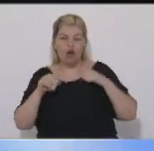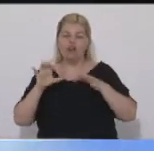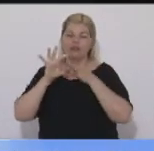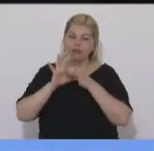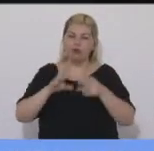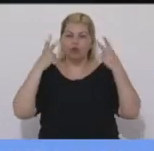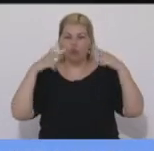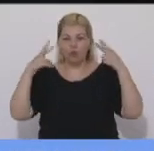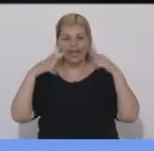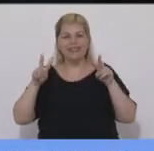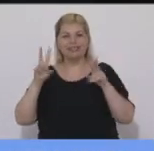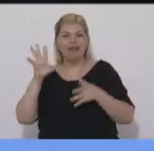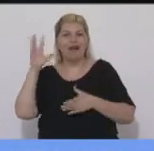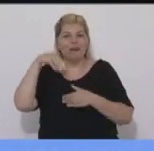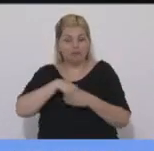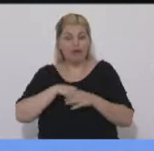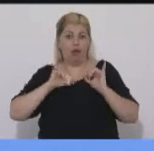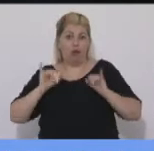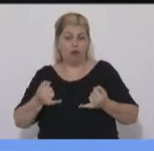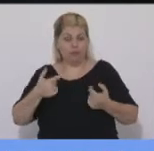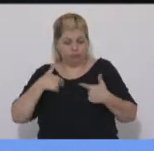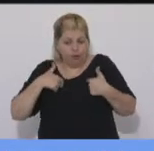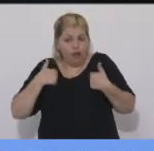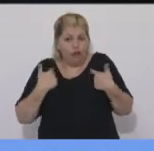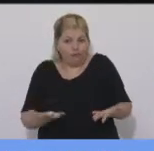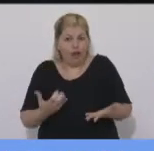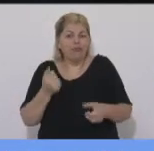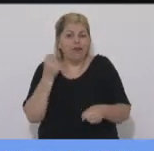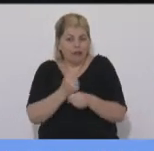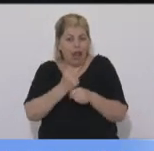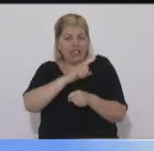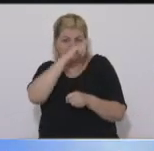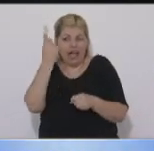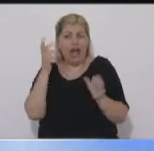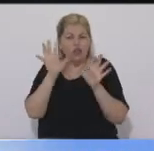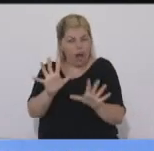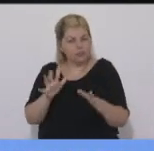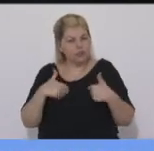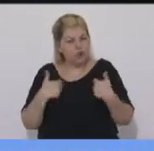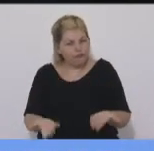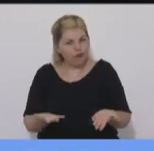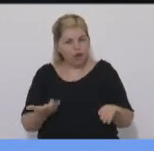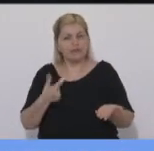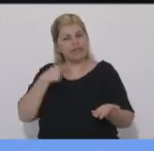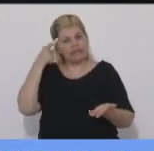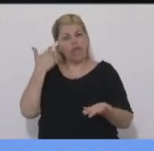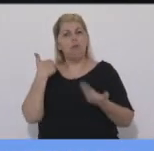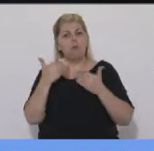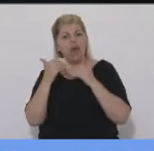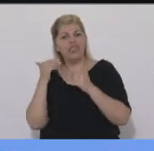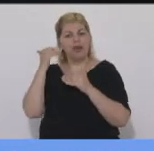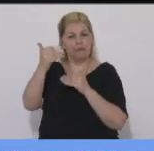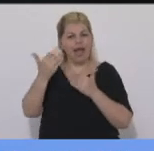involucran a nuestras juventudes, yo me siento muy conforme con lo que hace nuestro Estado Nacional. Y yo creo que se puede hacer muchísimo más, ¿eh? Ojo, no